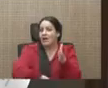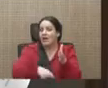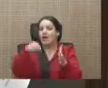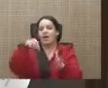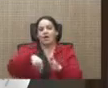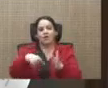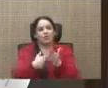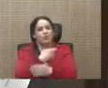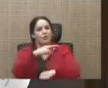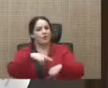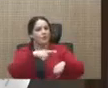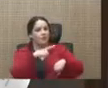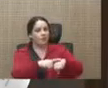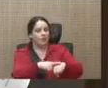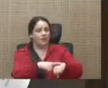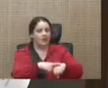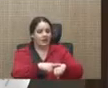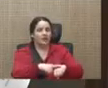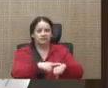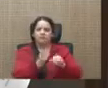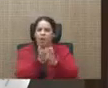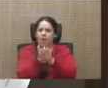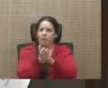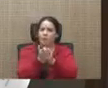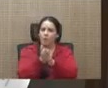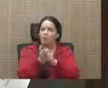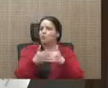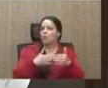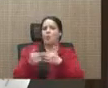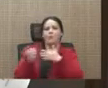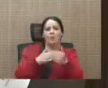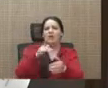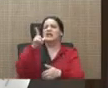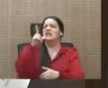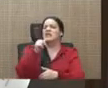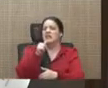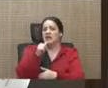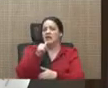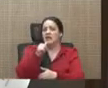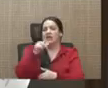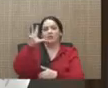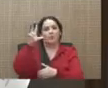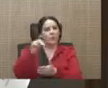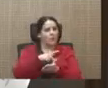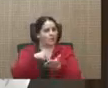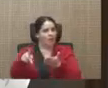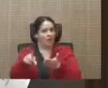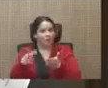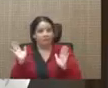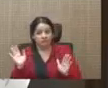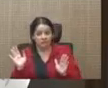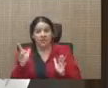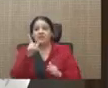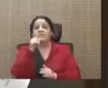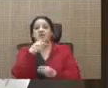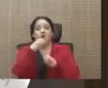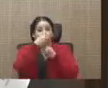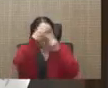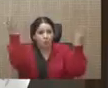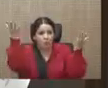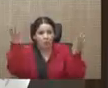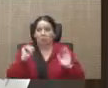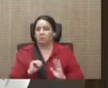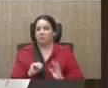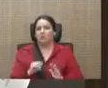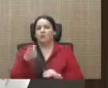quién fuera el presunto evasor e independientemente del partido en el poder que lo ventiló. También cuestionamos al ministro por la forma en cómo se manejó